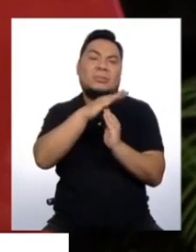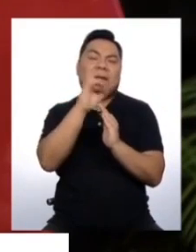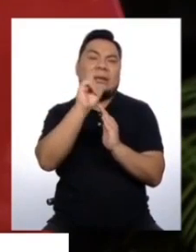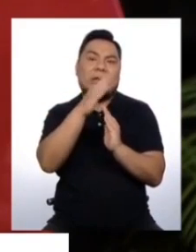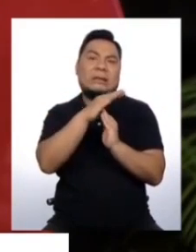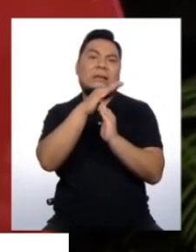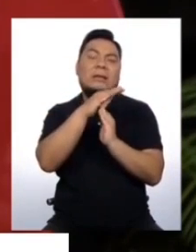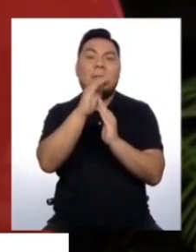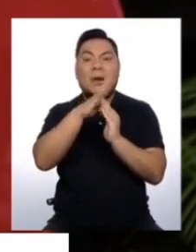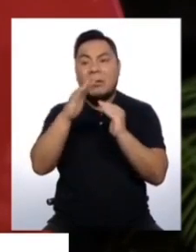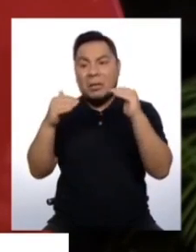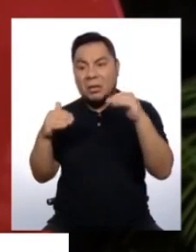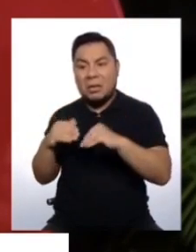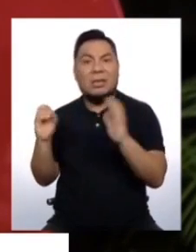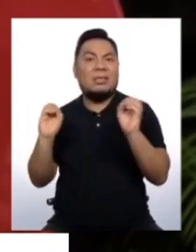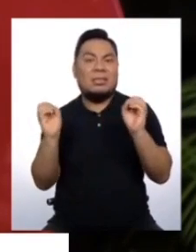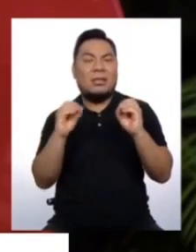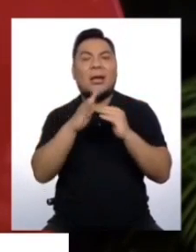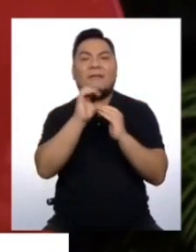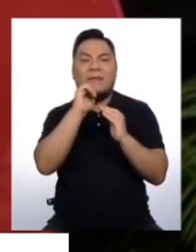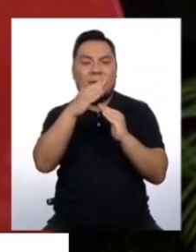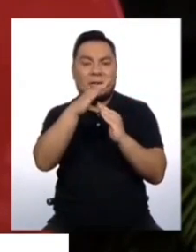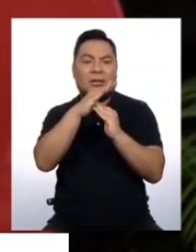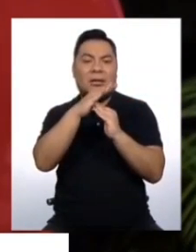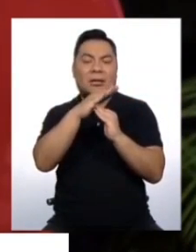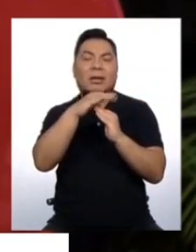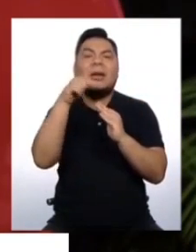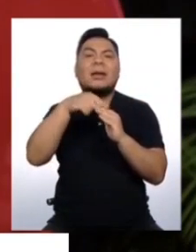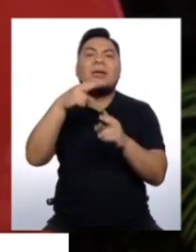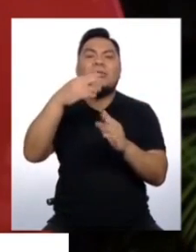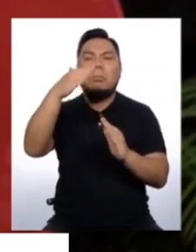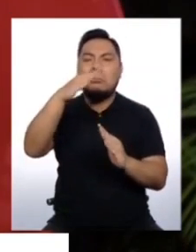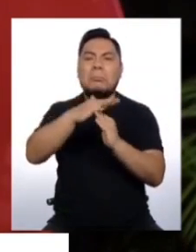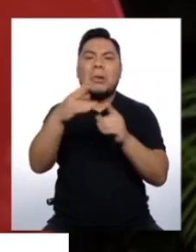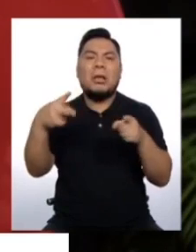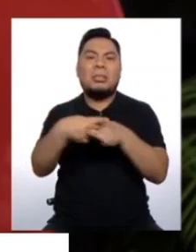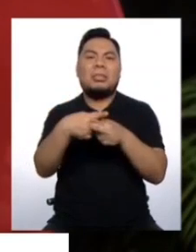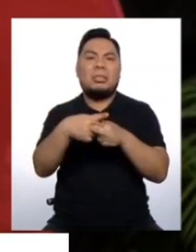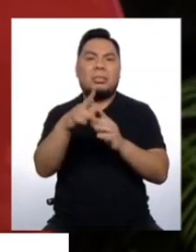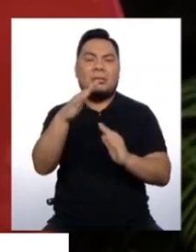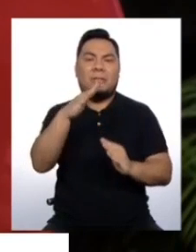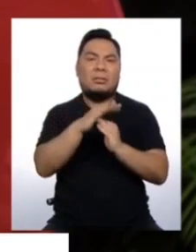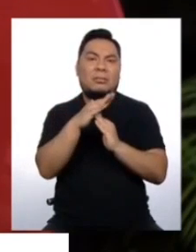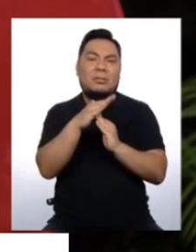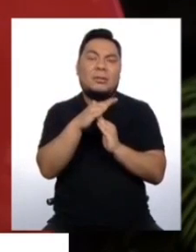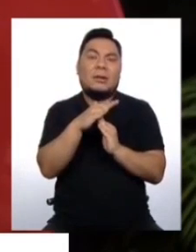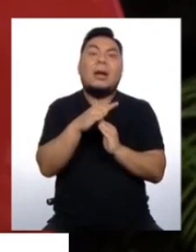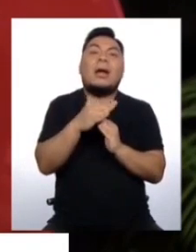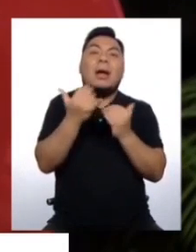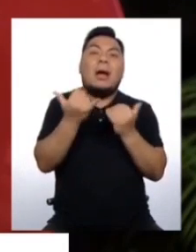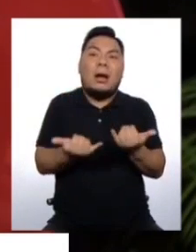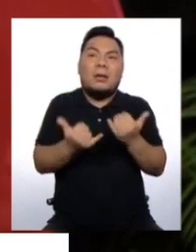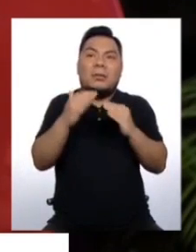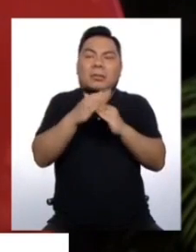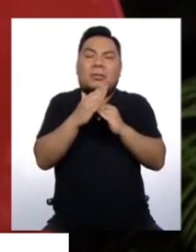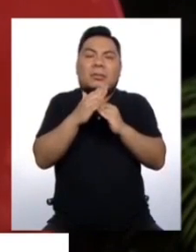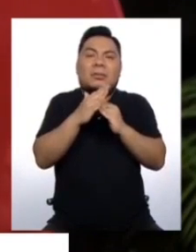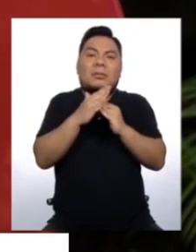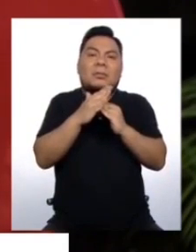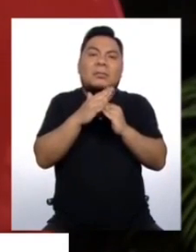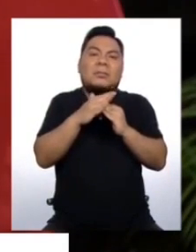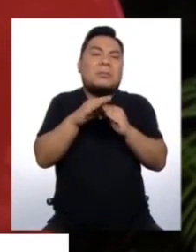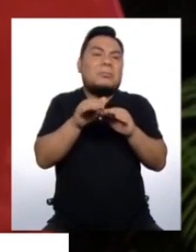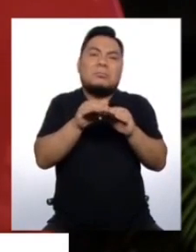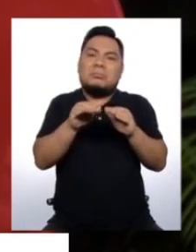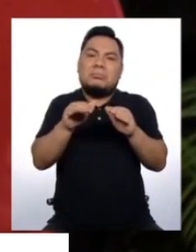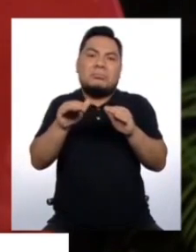como quisiéramos. Entonces, ha subido el incremento, ¿no? Y luego, ahora, se mantiene más o menos